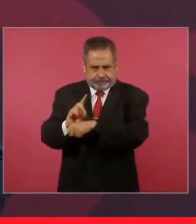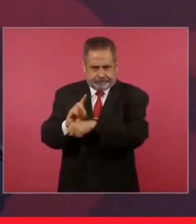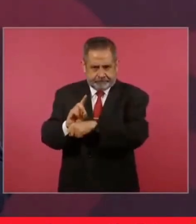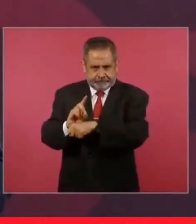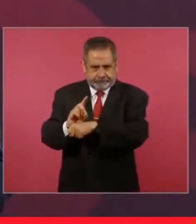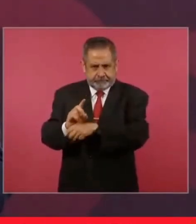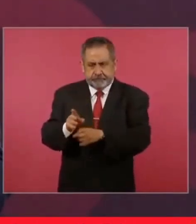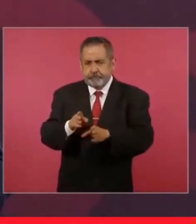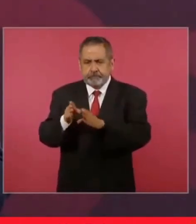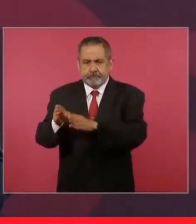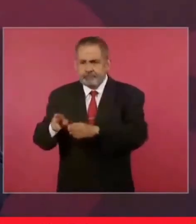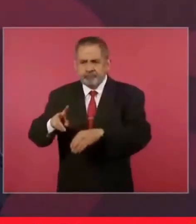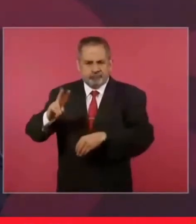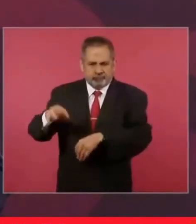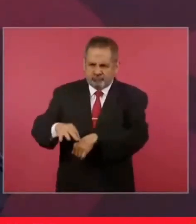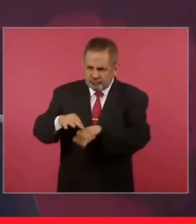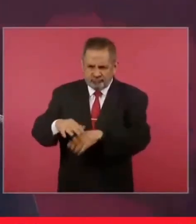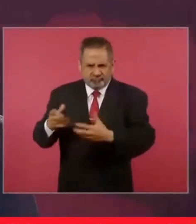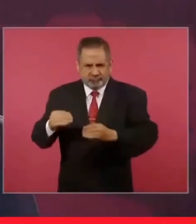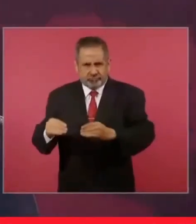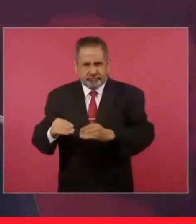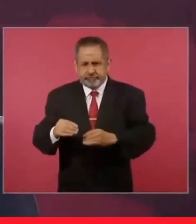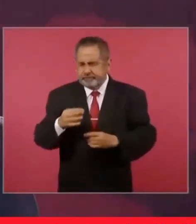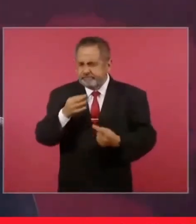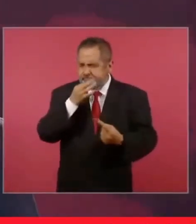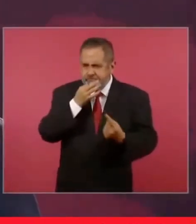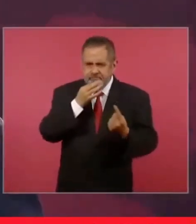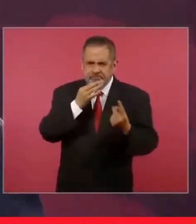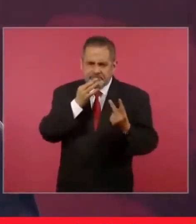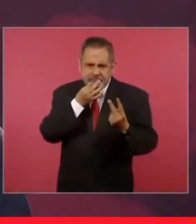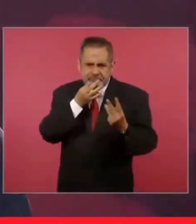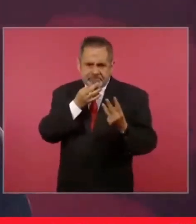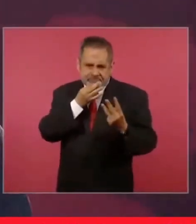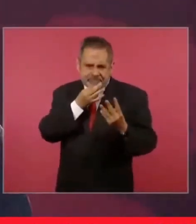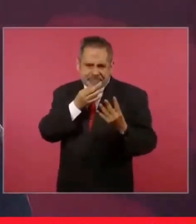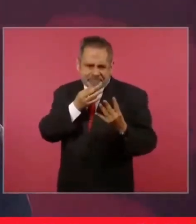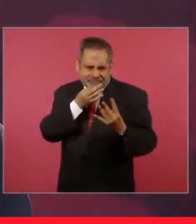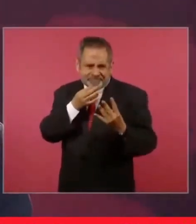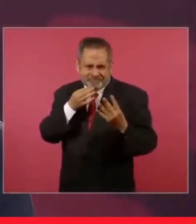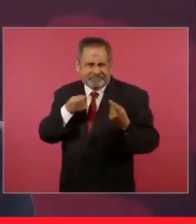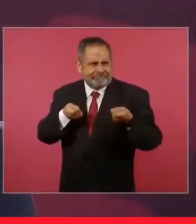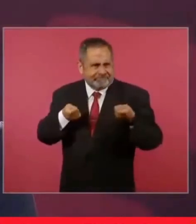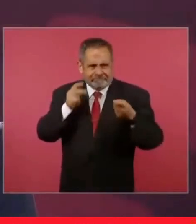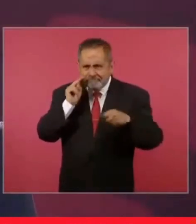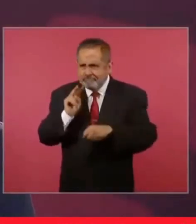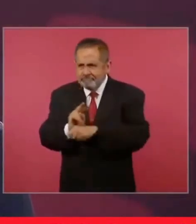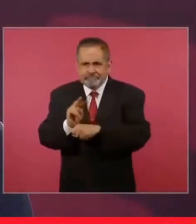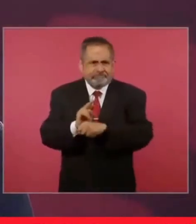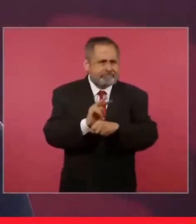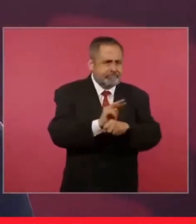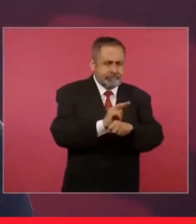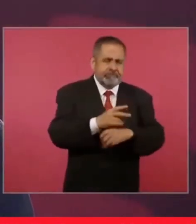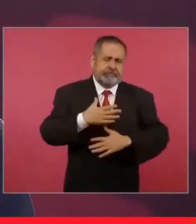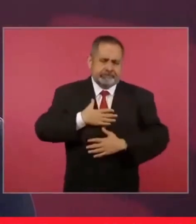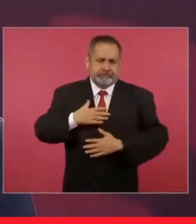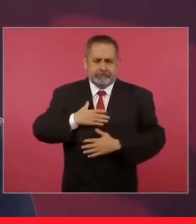ya la ejecución la tenemos que llevar en el minuto a minuto. En todas esas planeaciones que son responsabilidad del